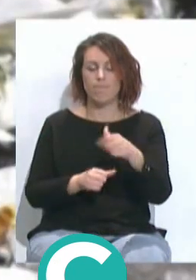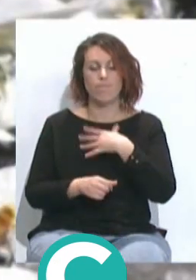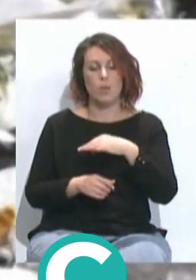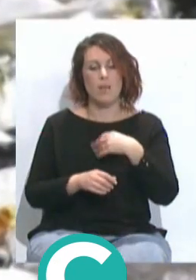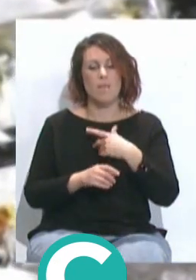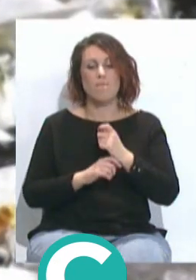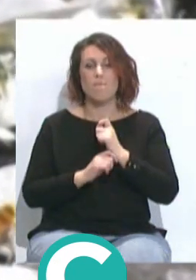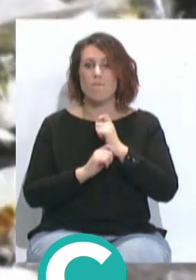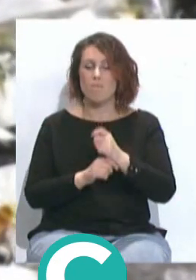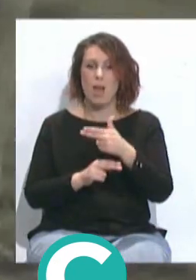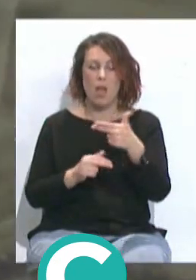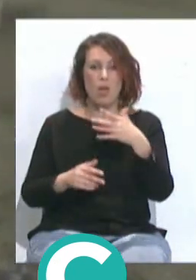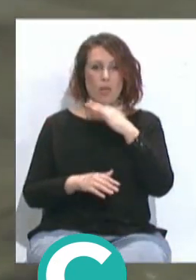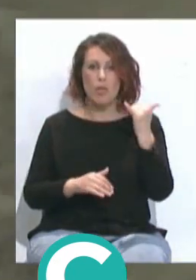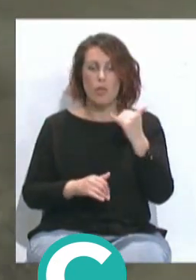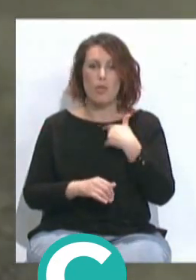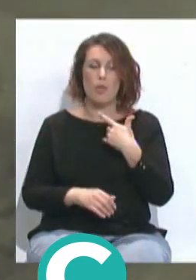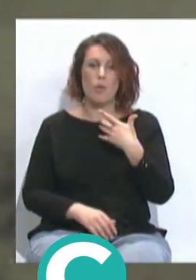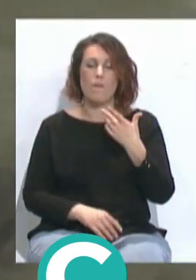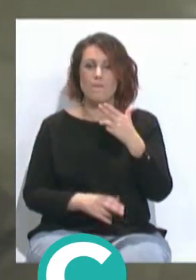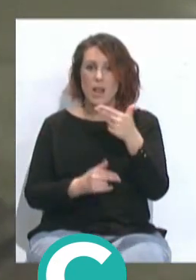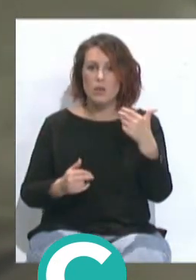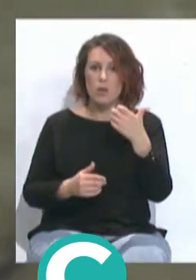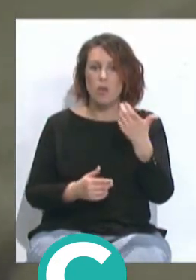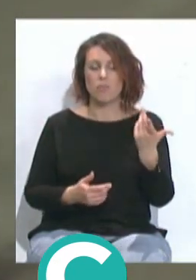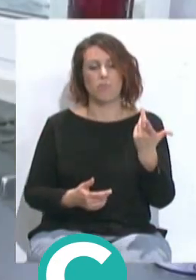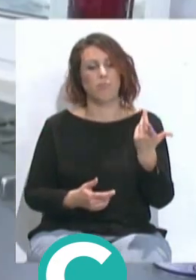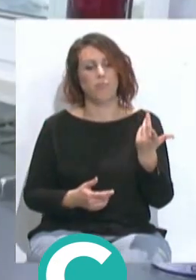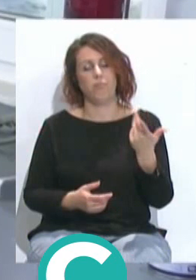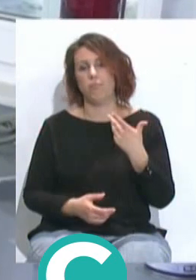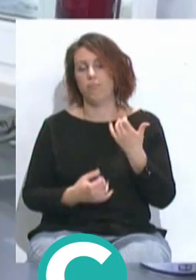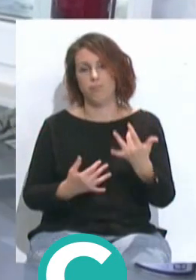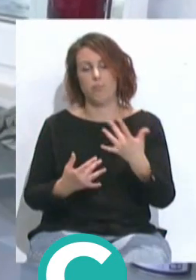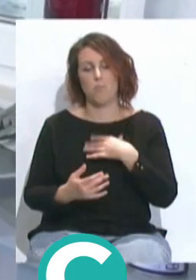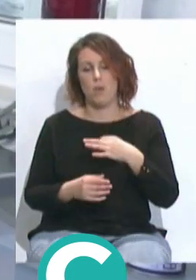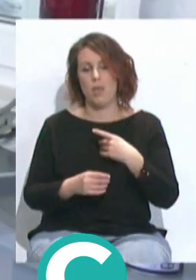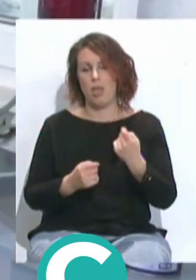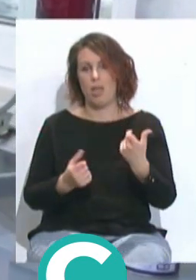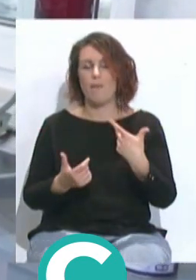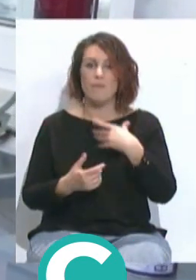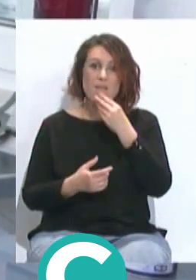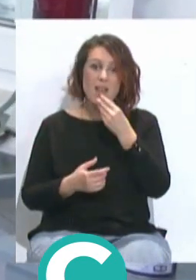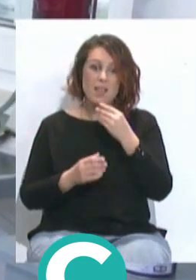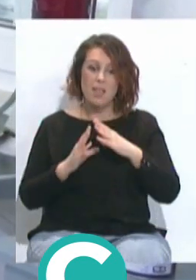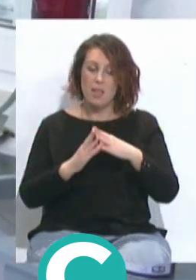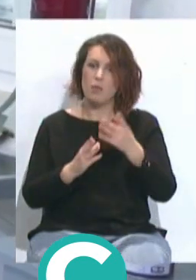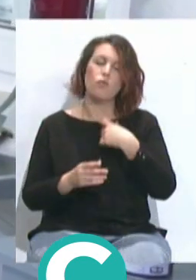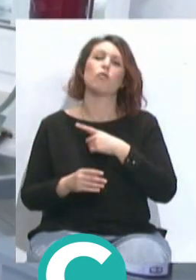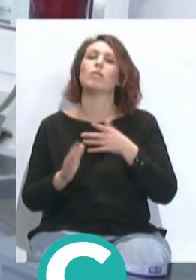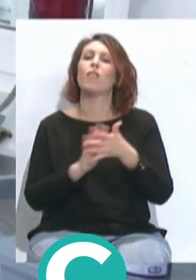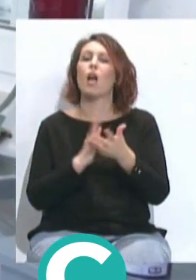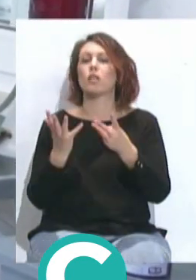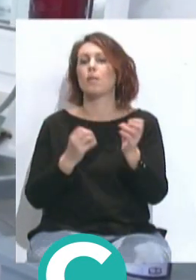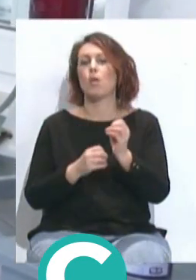que pescado azul fresco como el boquerón la sardina o la caballa comenzara a escasear de barbate para nosotros es el 80